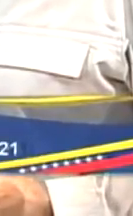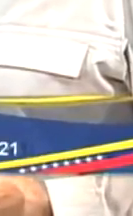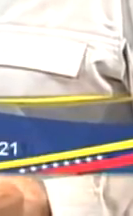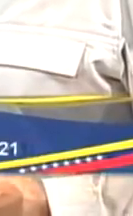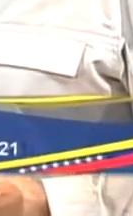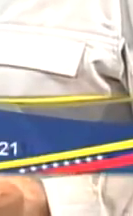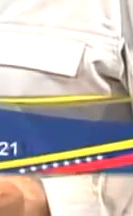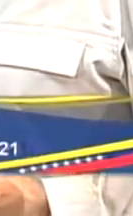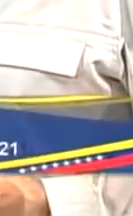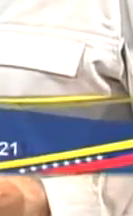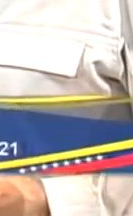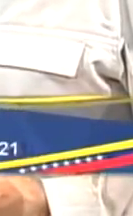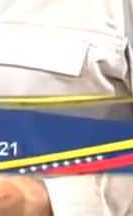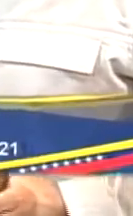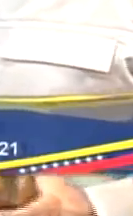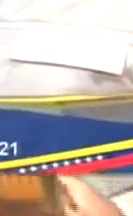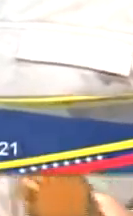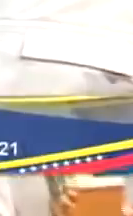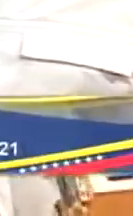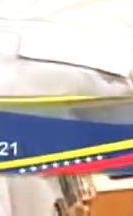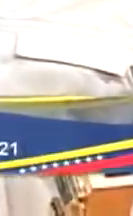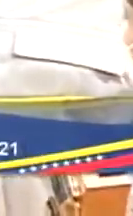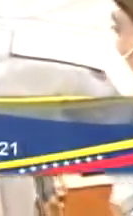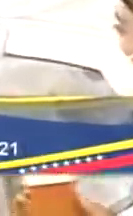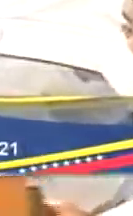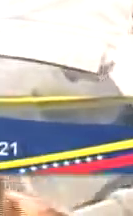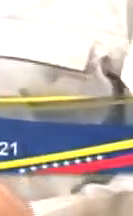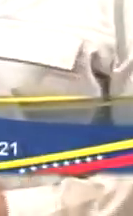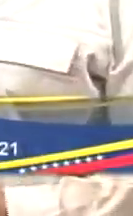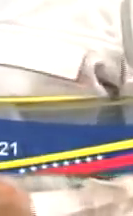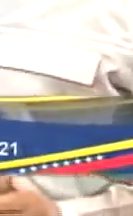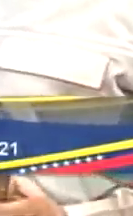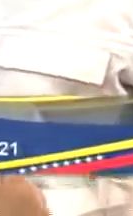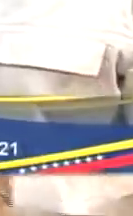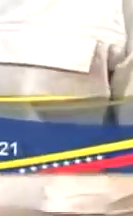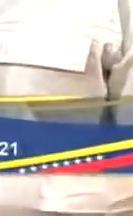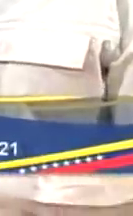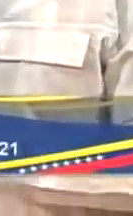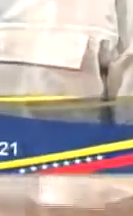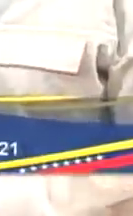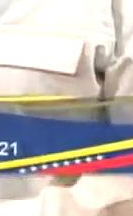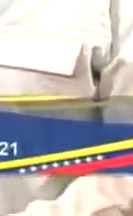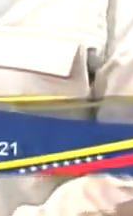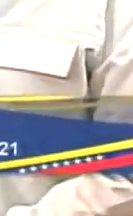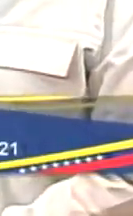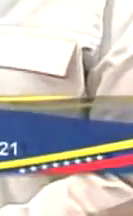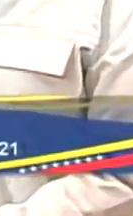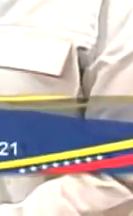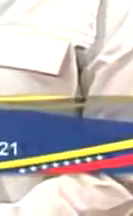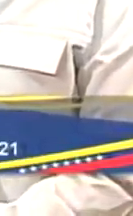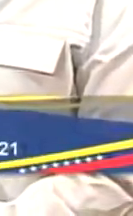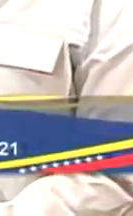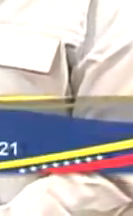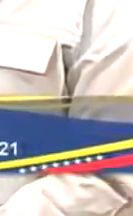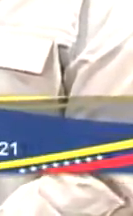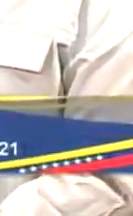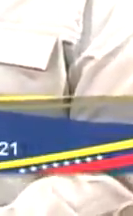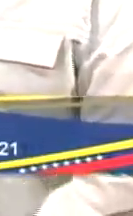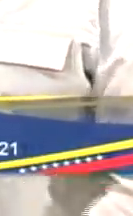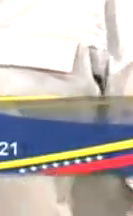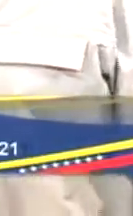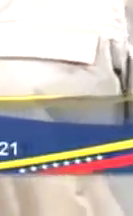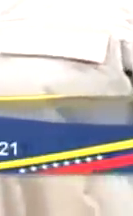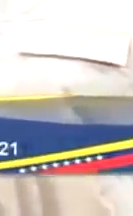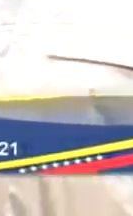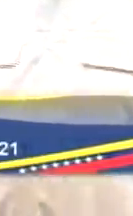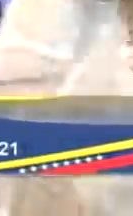Se entrega el día de hoy el presidente Nicolás Maduro Moros la mención honorífica, terapias de curación de quemaduras profundas de piel mediante